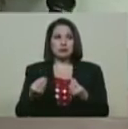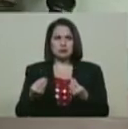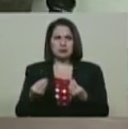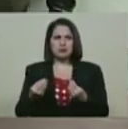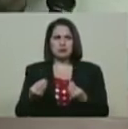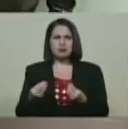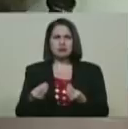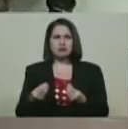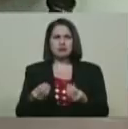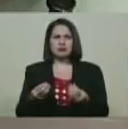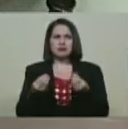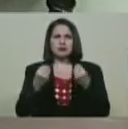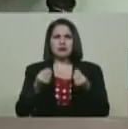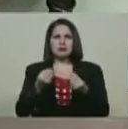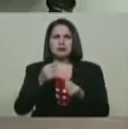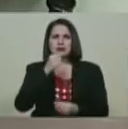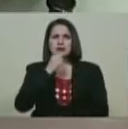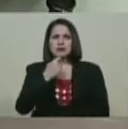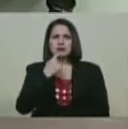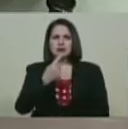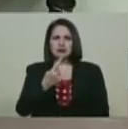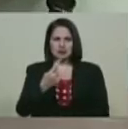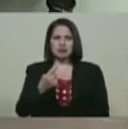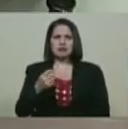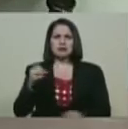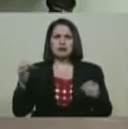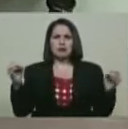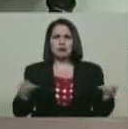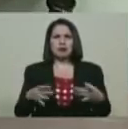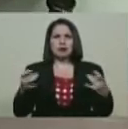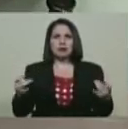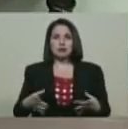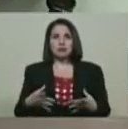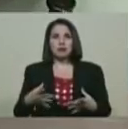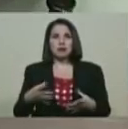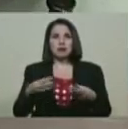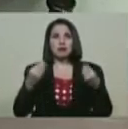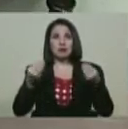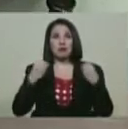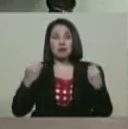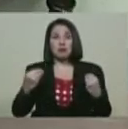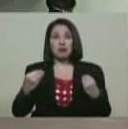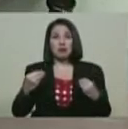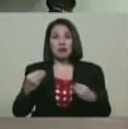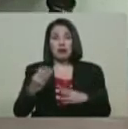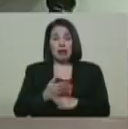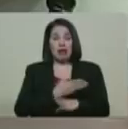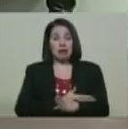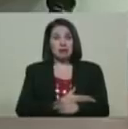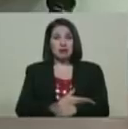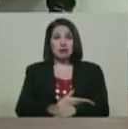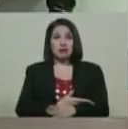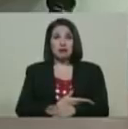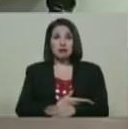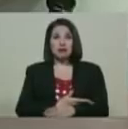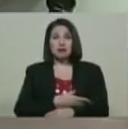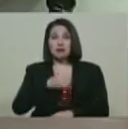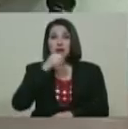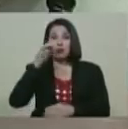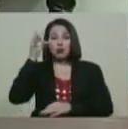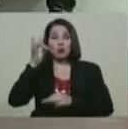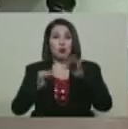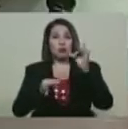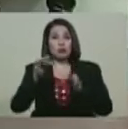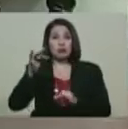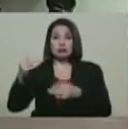Yo aspiro que la Fiscalía General de la República y los mecanismos de justicia del país más temprano que tarde hagan justicia con los